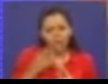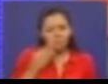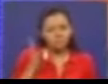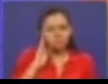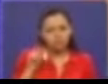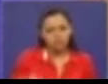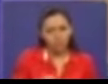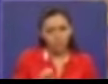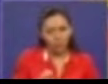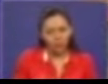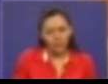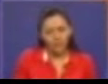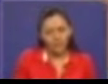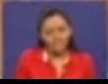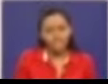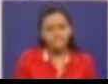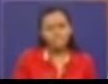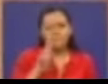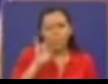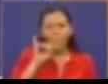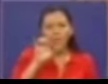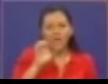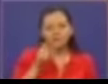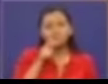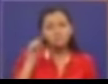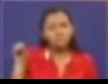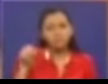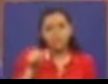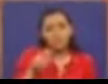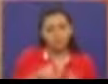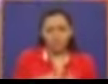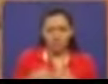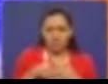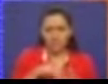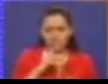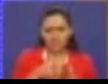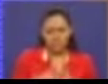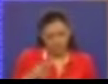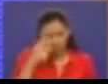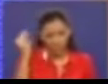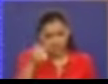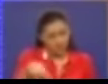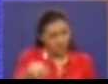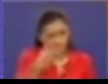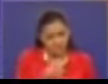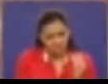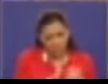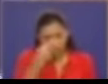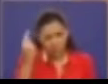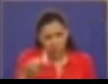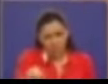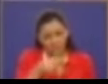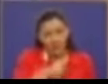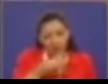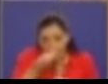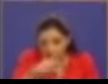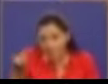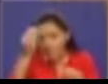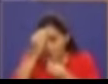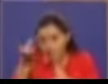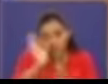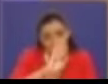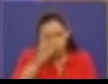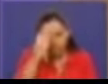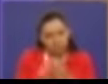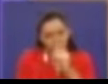de investigaciones especiales, la UIS, financiada también por la embajada. Ya se olvidaron de eso, compañeros. Y que funcionaba de acuerdo a